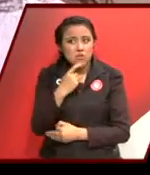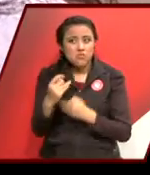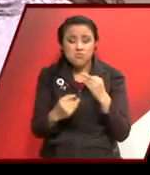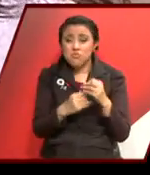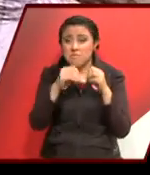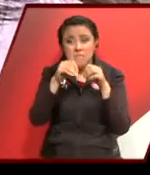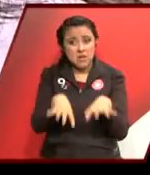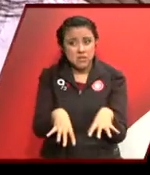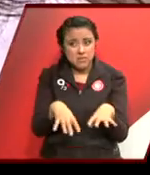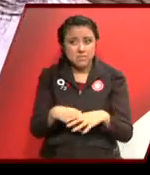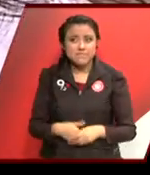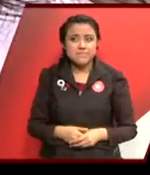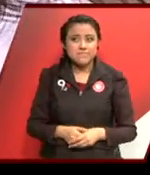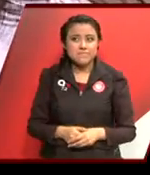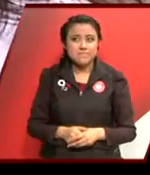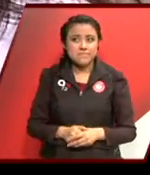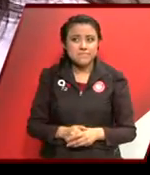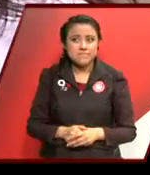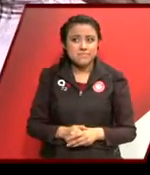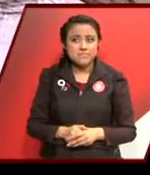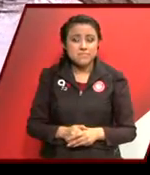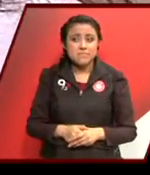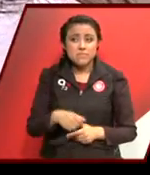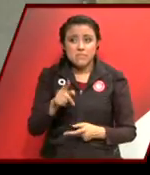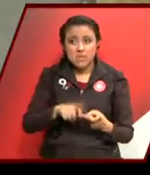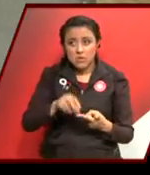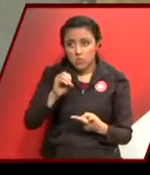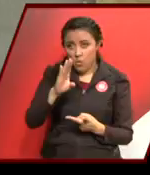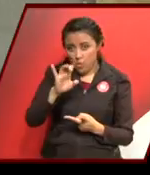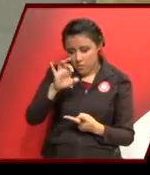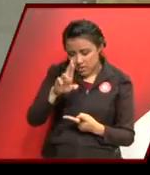total. En Obras Públicas